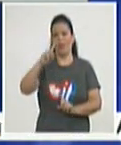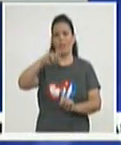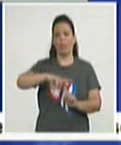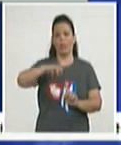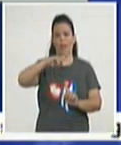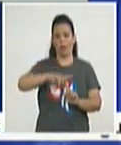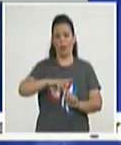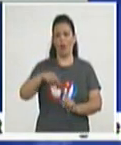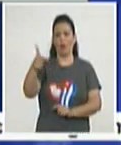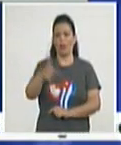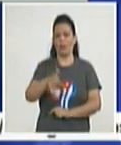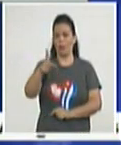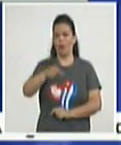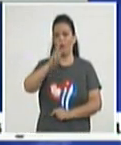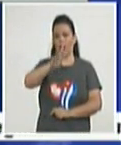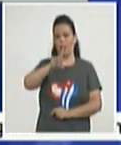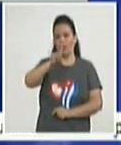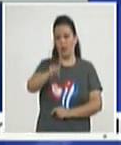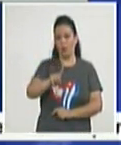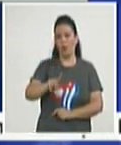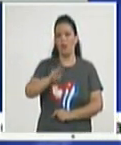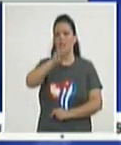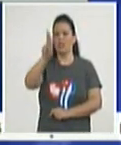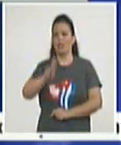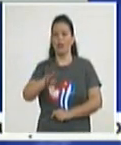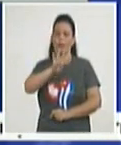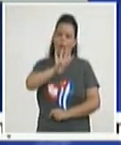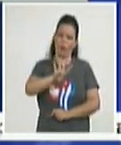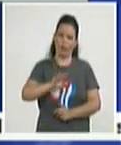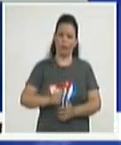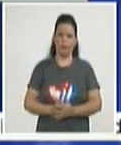y La Sierpe 4 casos positivos.